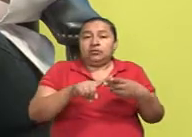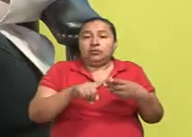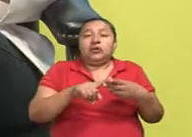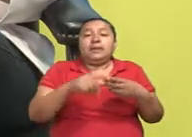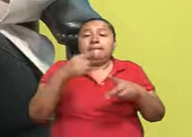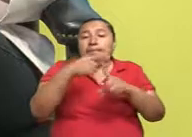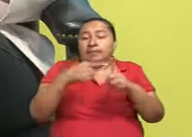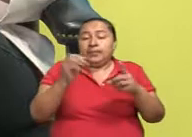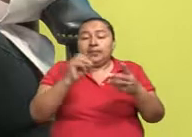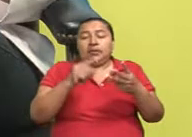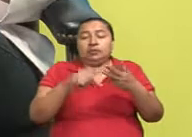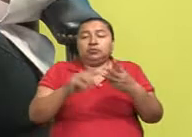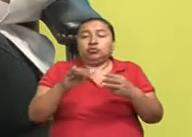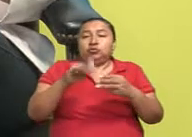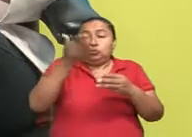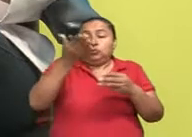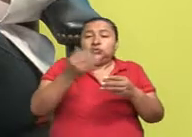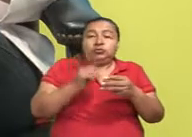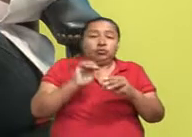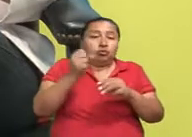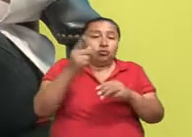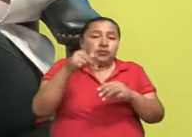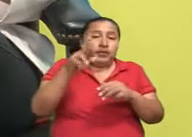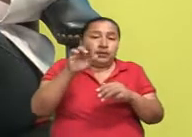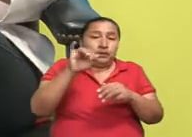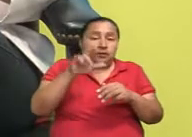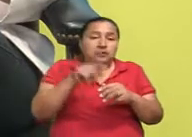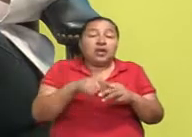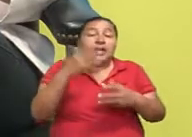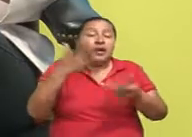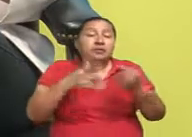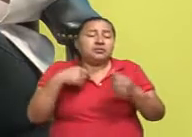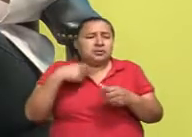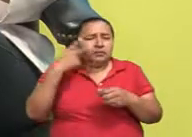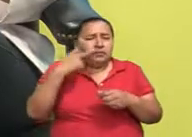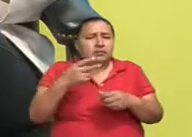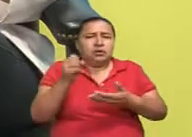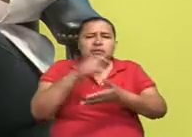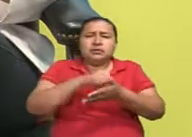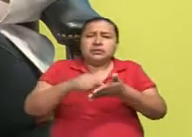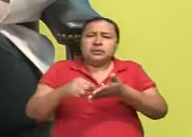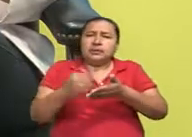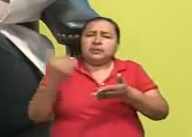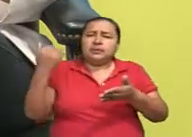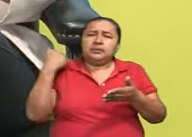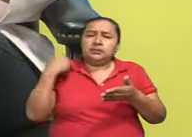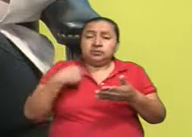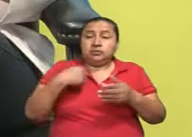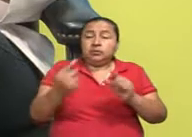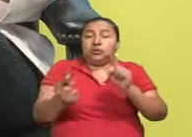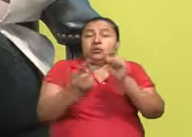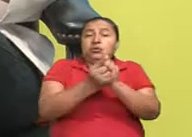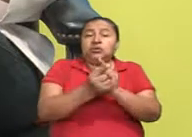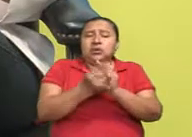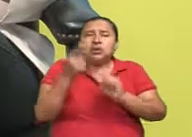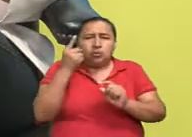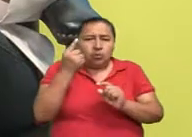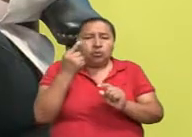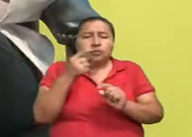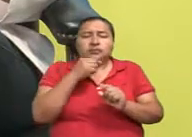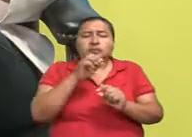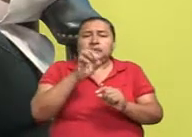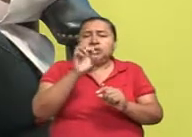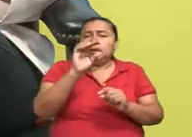parte media y la parte superior. A veces nosotros notamos, casualmente la semana pasada me encontré con un caso de este